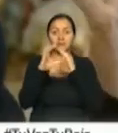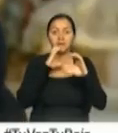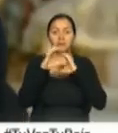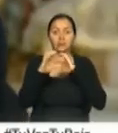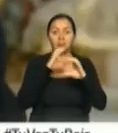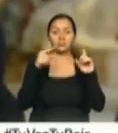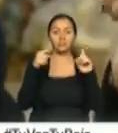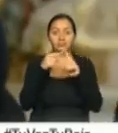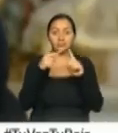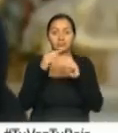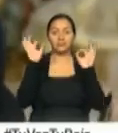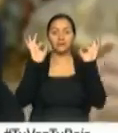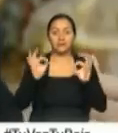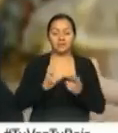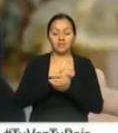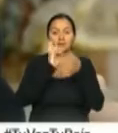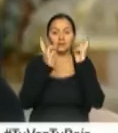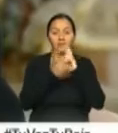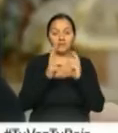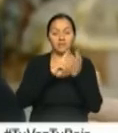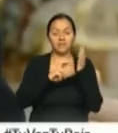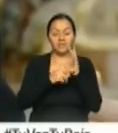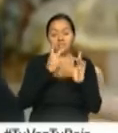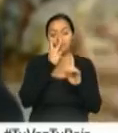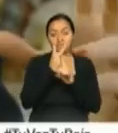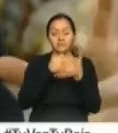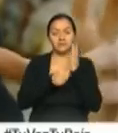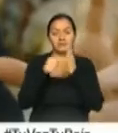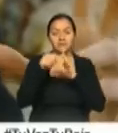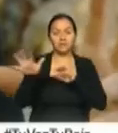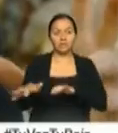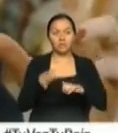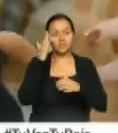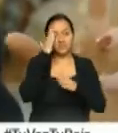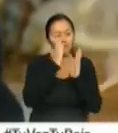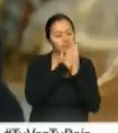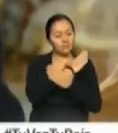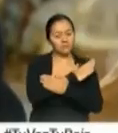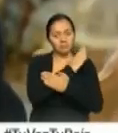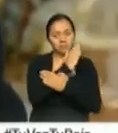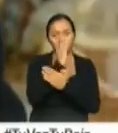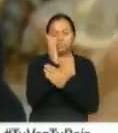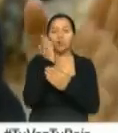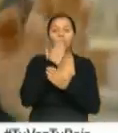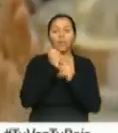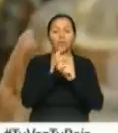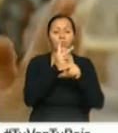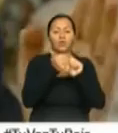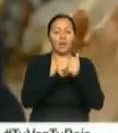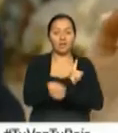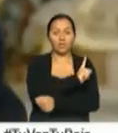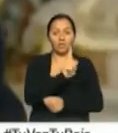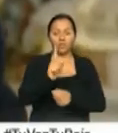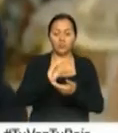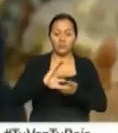Telecomunicaciones, el de Energías Renovables, el de Minería, el Ministerio de Agricultura, supieran cuáles son las oportunidades, tanto de inversión en